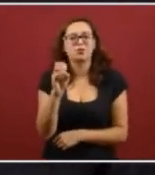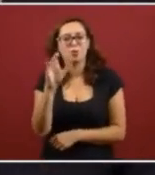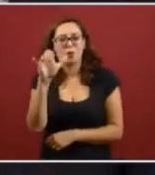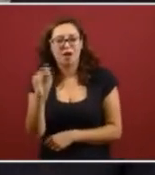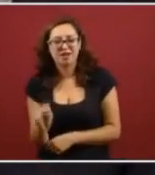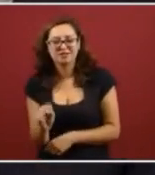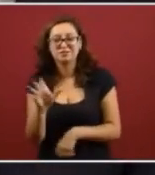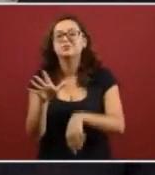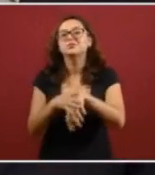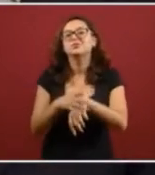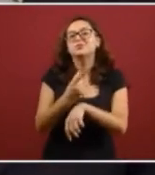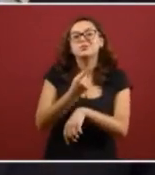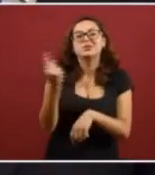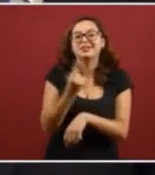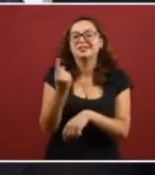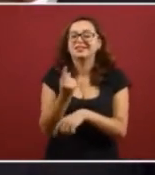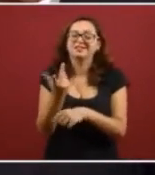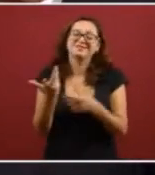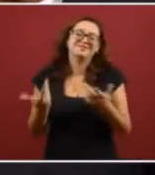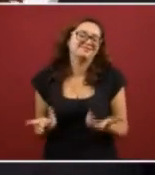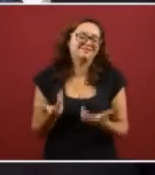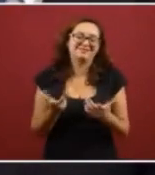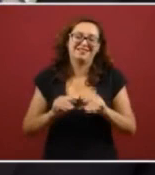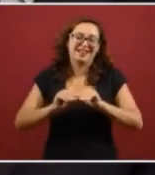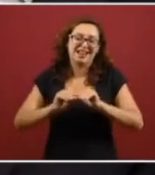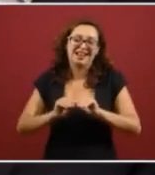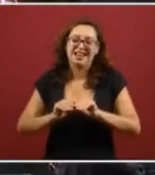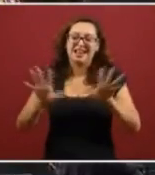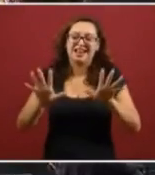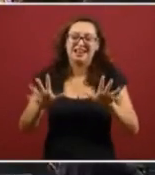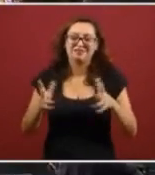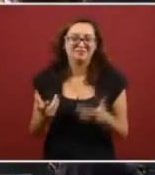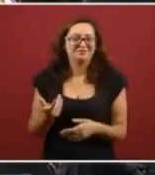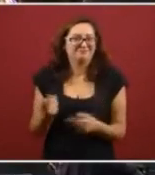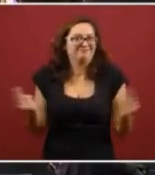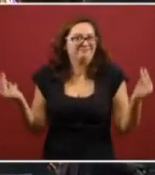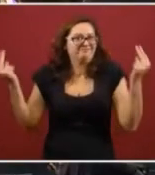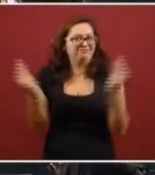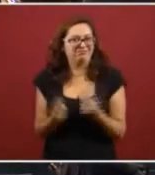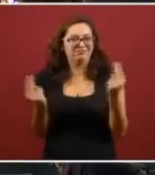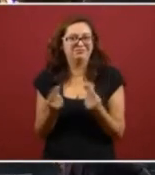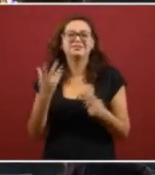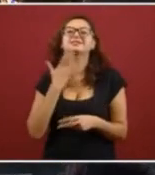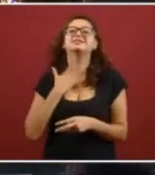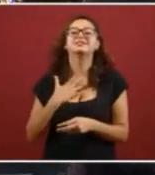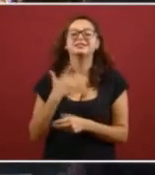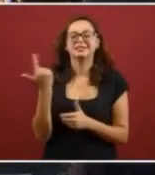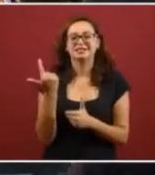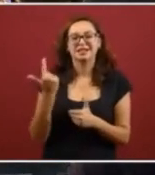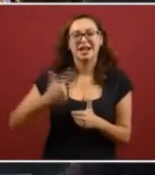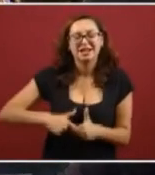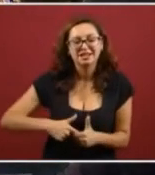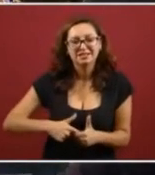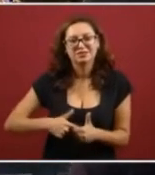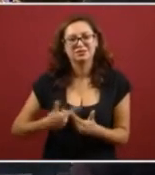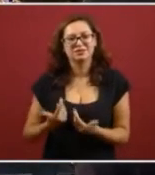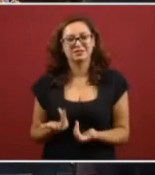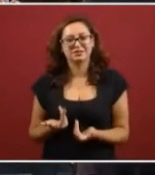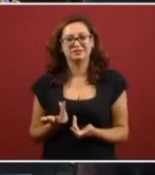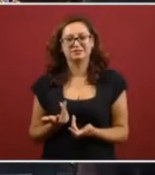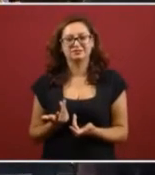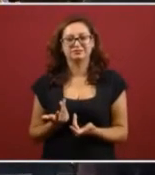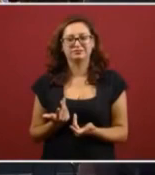only because de la we depend on the purchasing of gas. sino but also